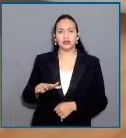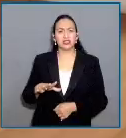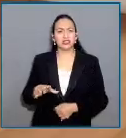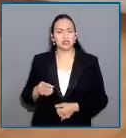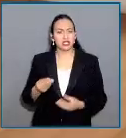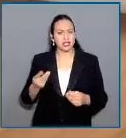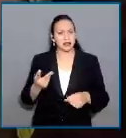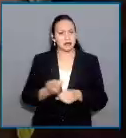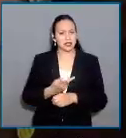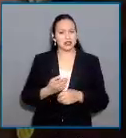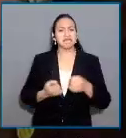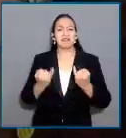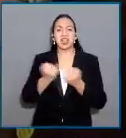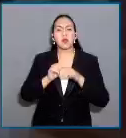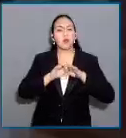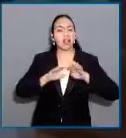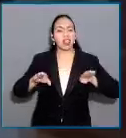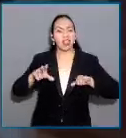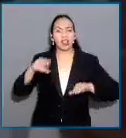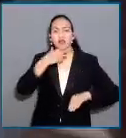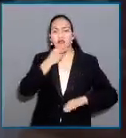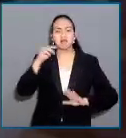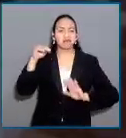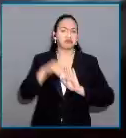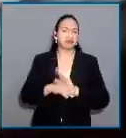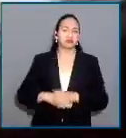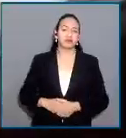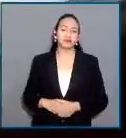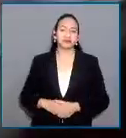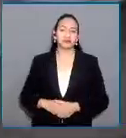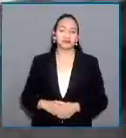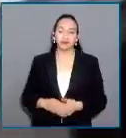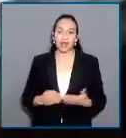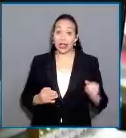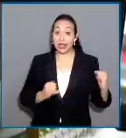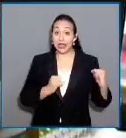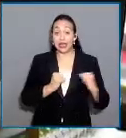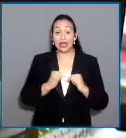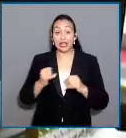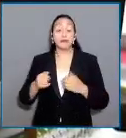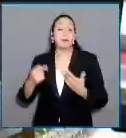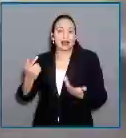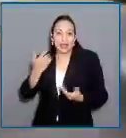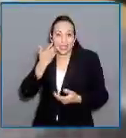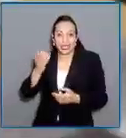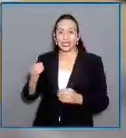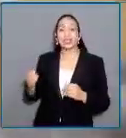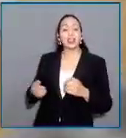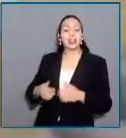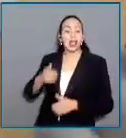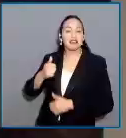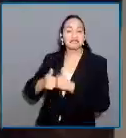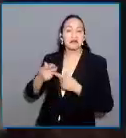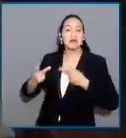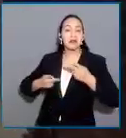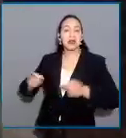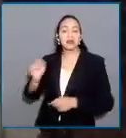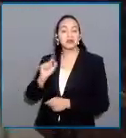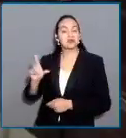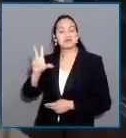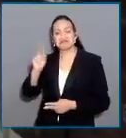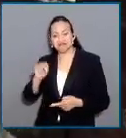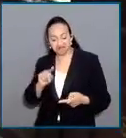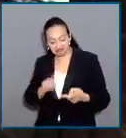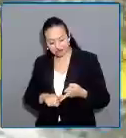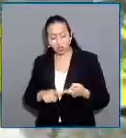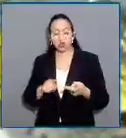democráticos. El desmantelamiento del sistema de carrera judicial, la reducción de la independencia judicial con la elección popular de